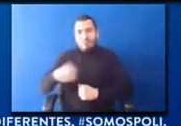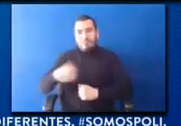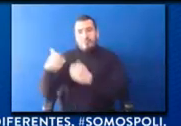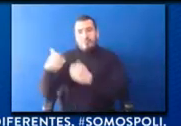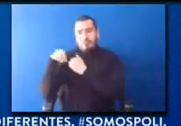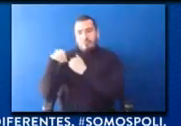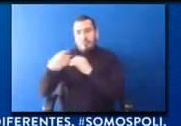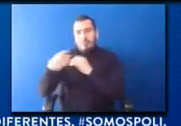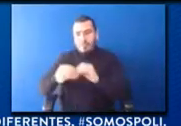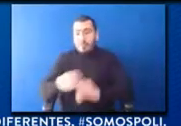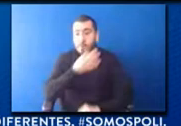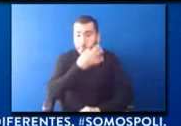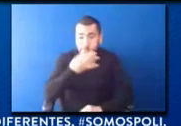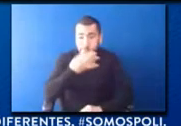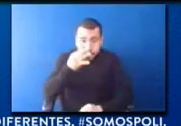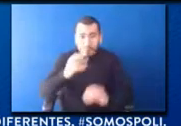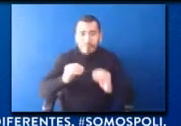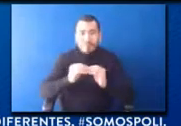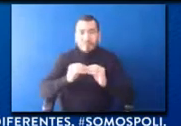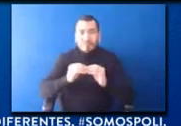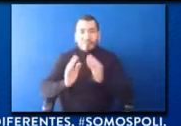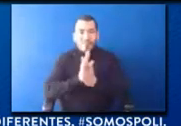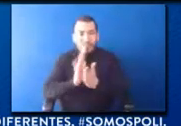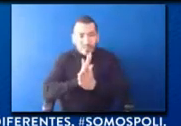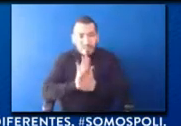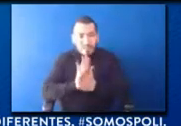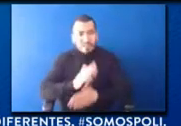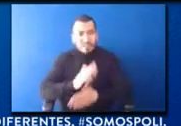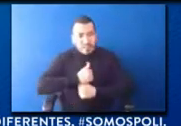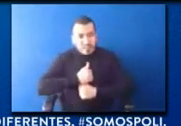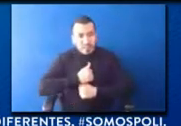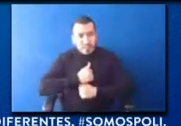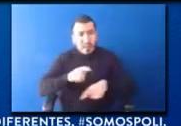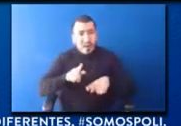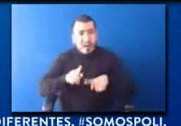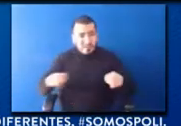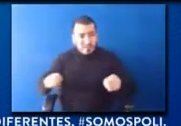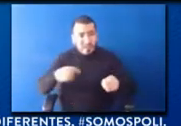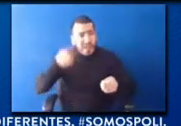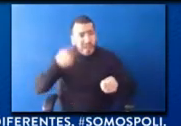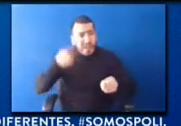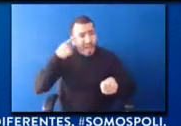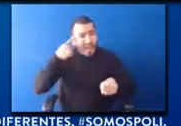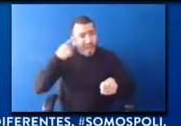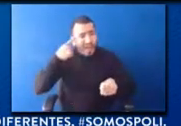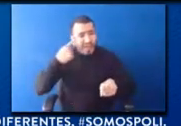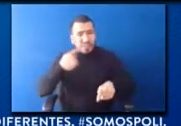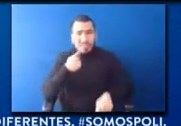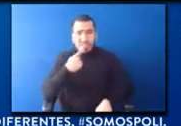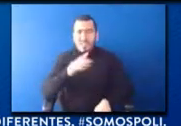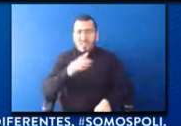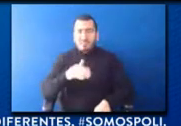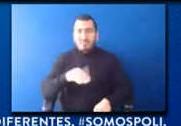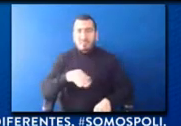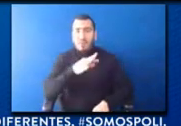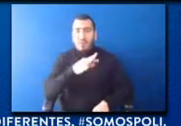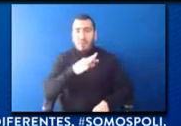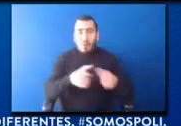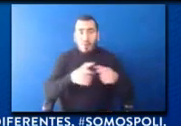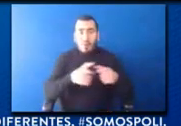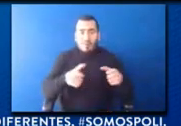Las claves, la información que yo comparto, el clic maldito, ese que llega el mail y dice vamos a cancelar tu cuenta si tú no haces,